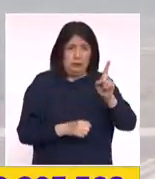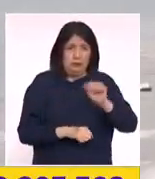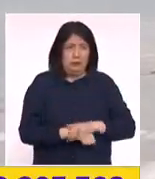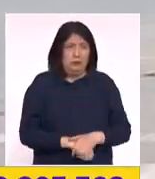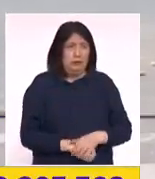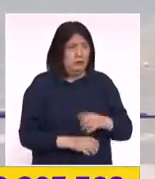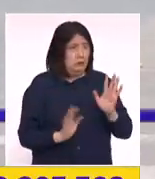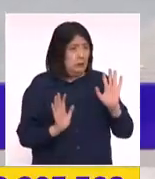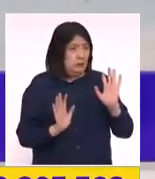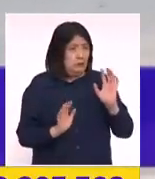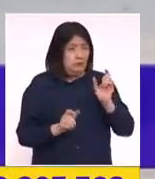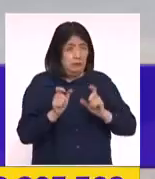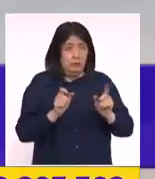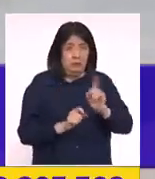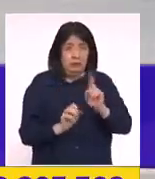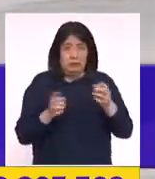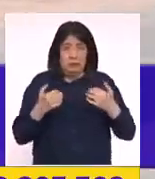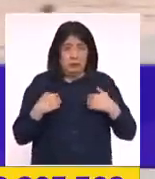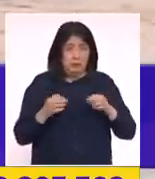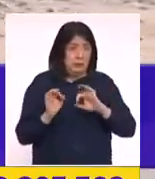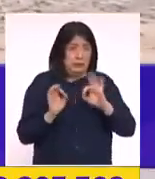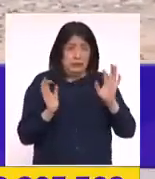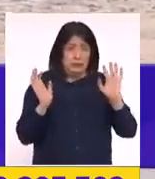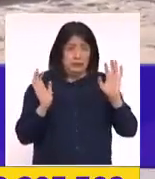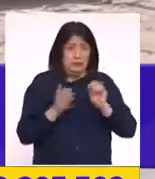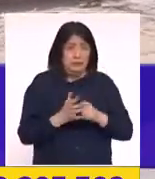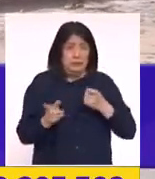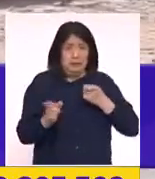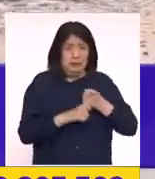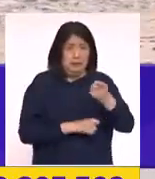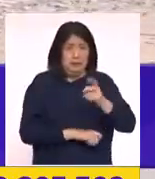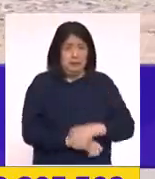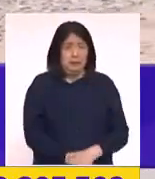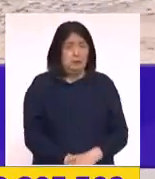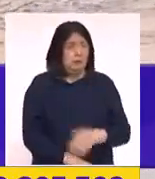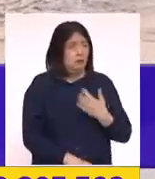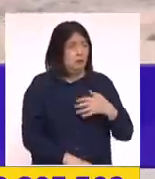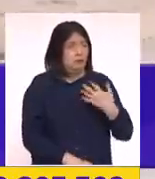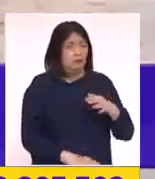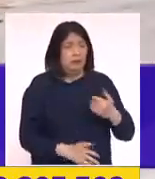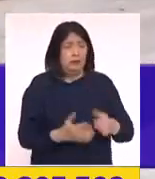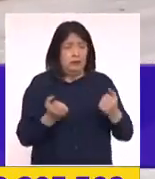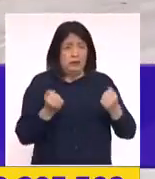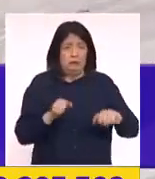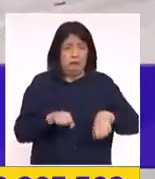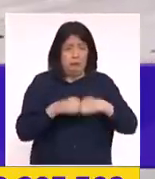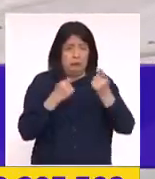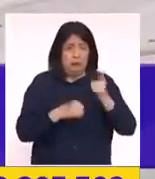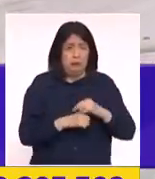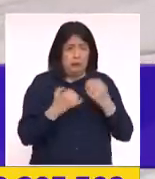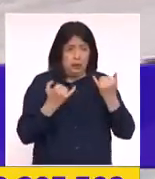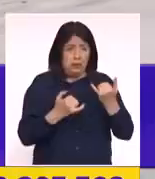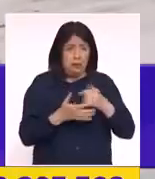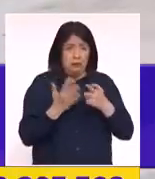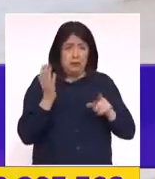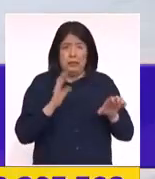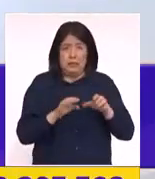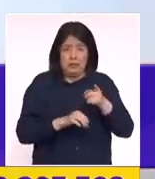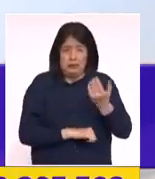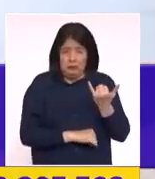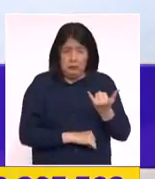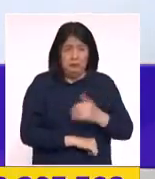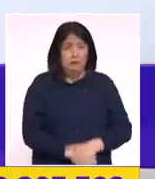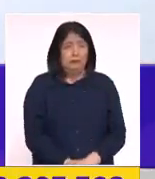cierto punto personas que no tienen nada que ver tienen que ser atacadas, les tienen que romper las líneas. Y finalmente lo que está ocurriendo es